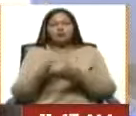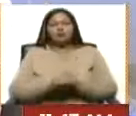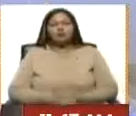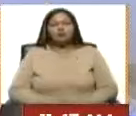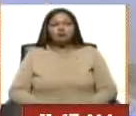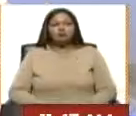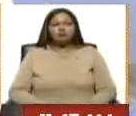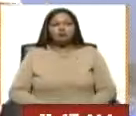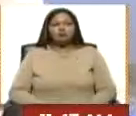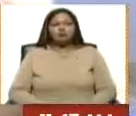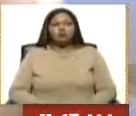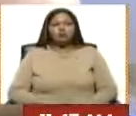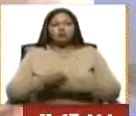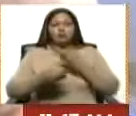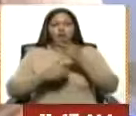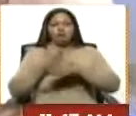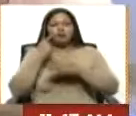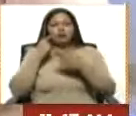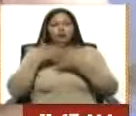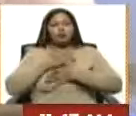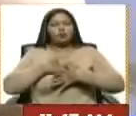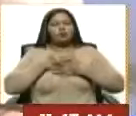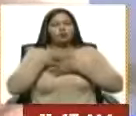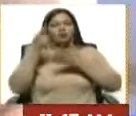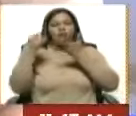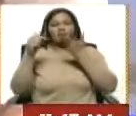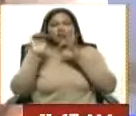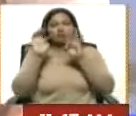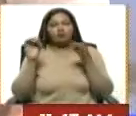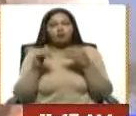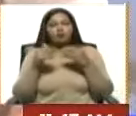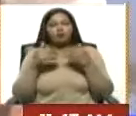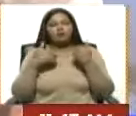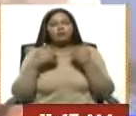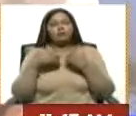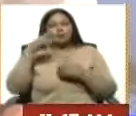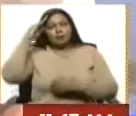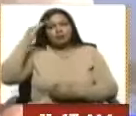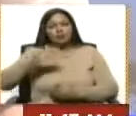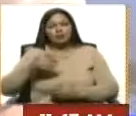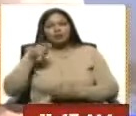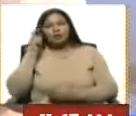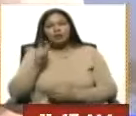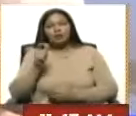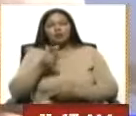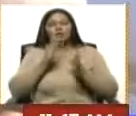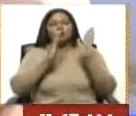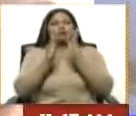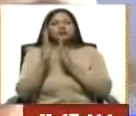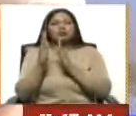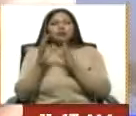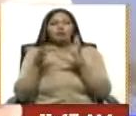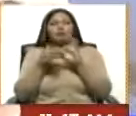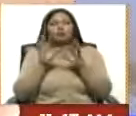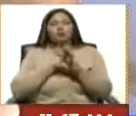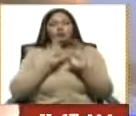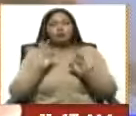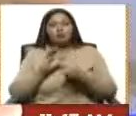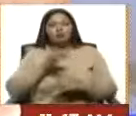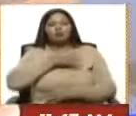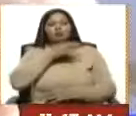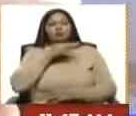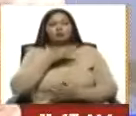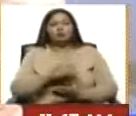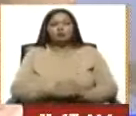hacen con mayor calidad, para distintos segmentos, etcétera. Milicia, que es el pueblo organizado, es ese tejido social, y no es milicia